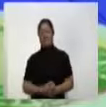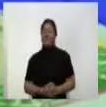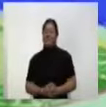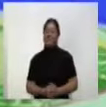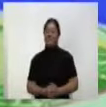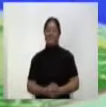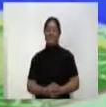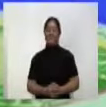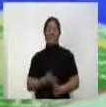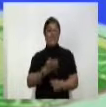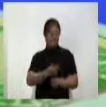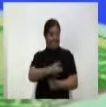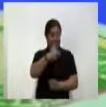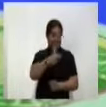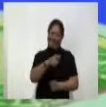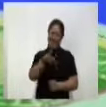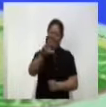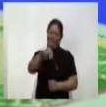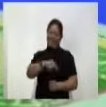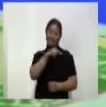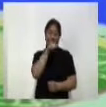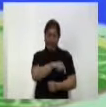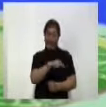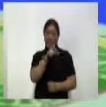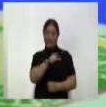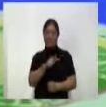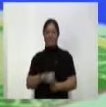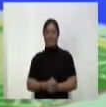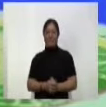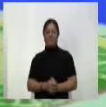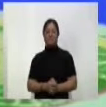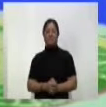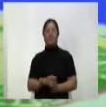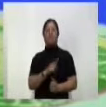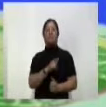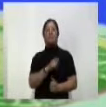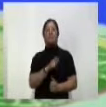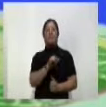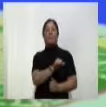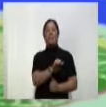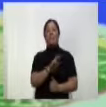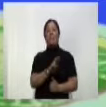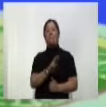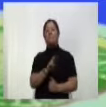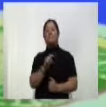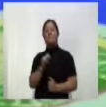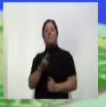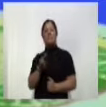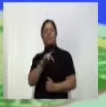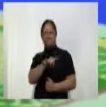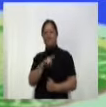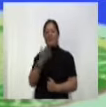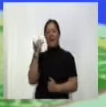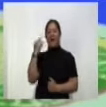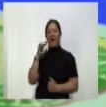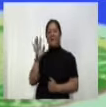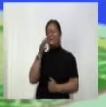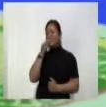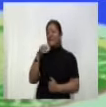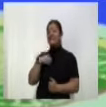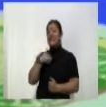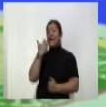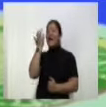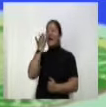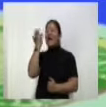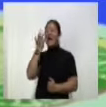Y no es la primera vez que precisamente Arturo Vidal le ciña el ojo a algún equipo mexicano. Estaremos pendientes de esta